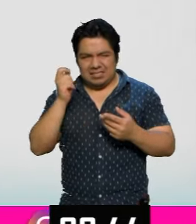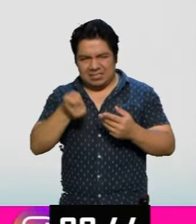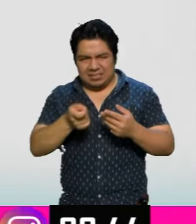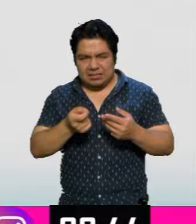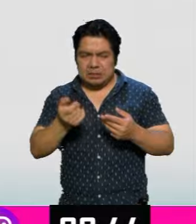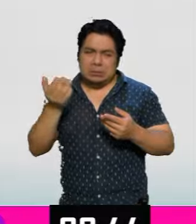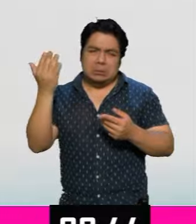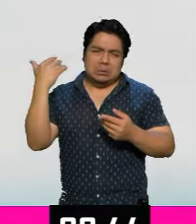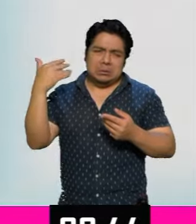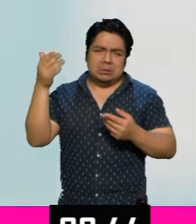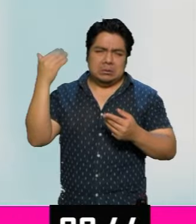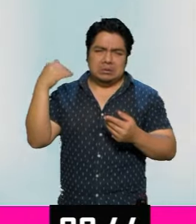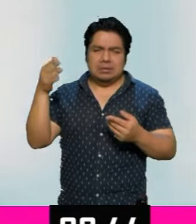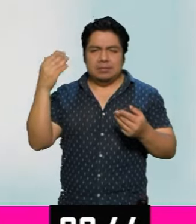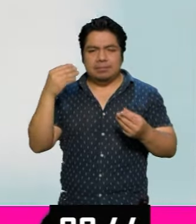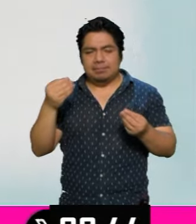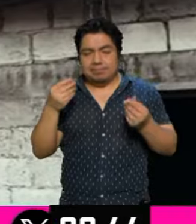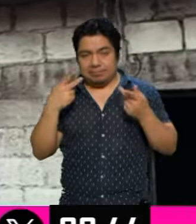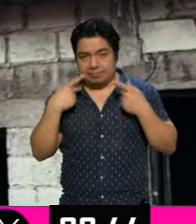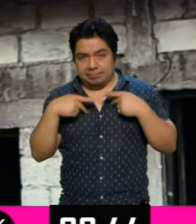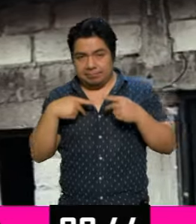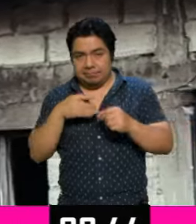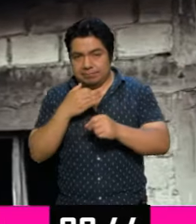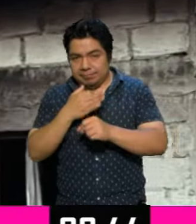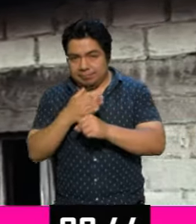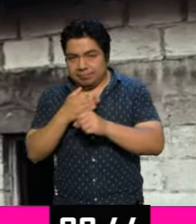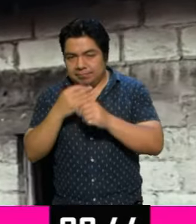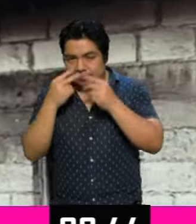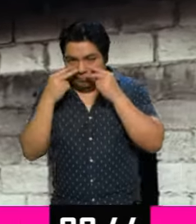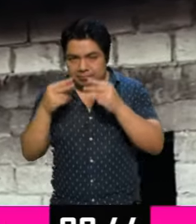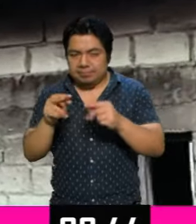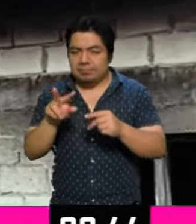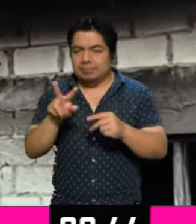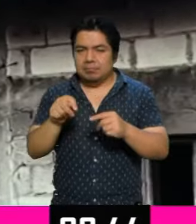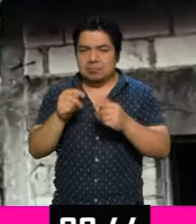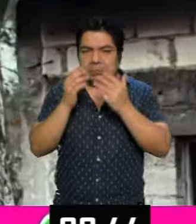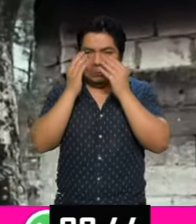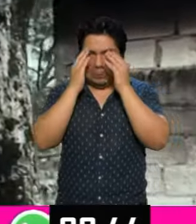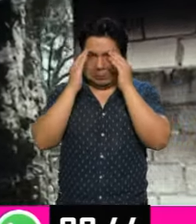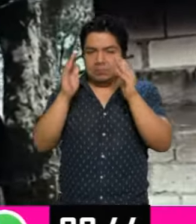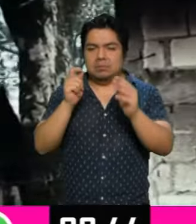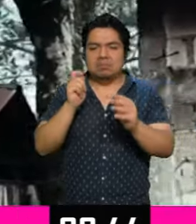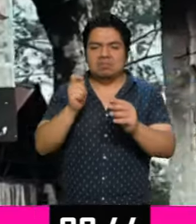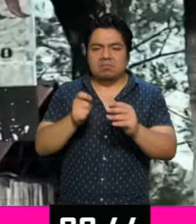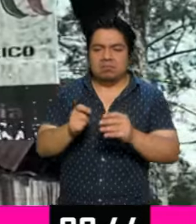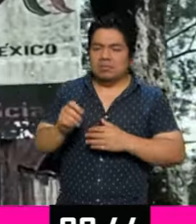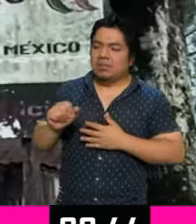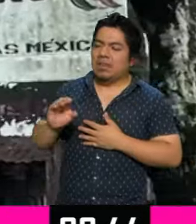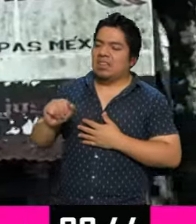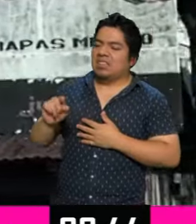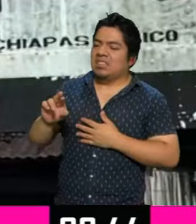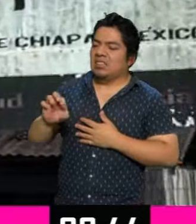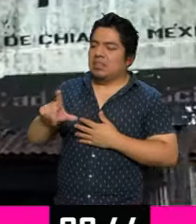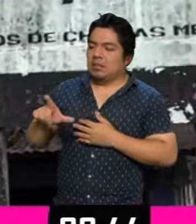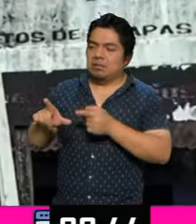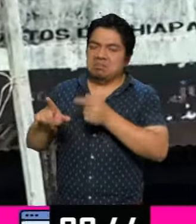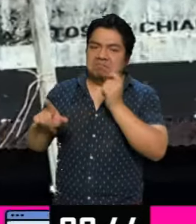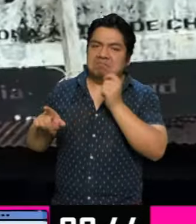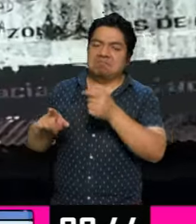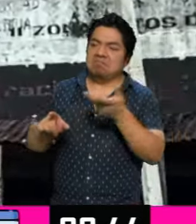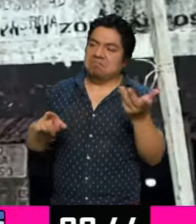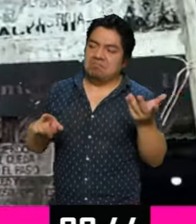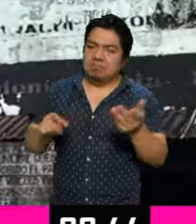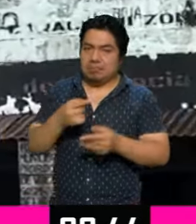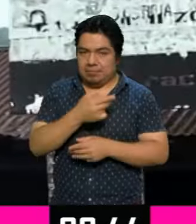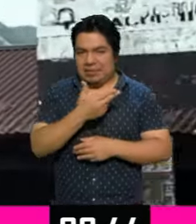Bueno, muchas de las personas que nos están viendo ahorita seguramente no desconocen qué sucedió en Acteal. Así es que sería muy bueno